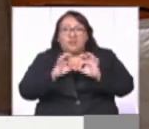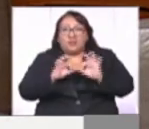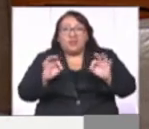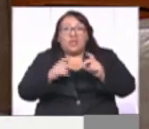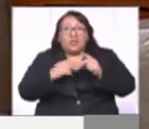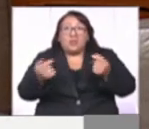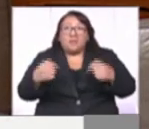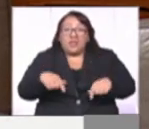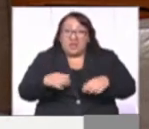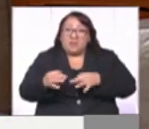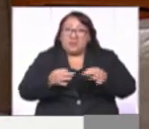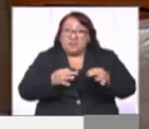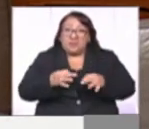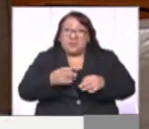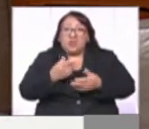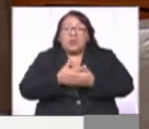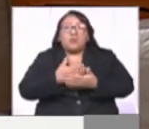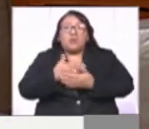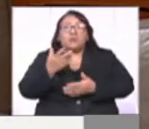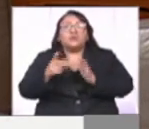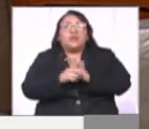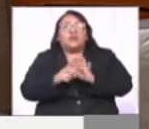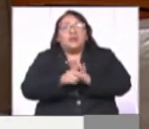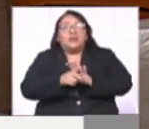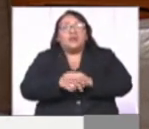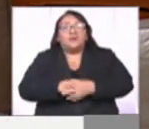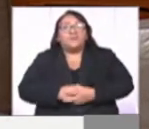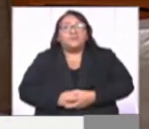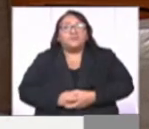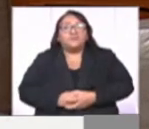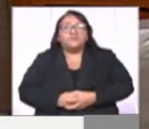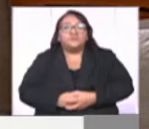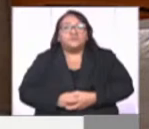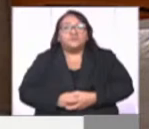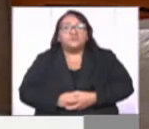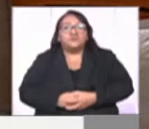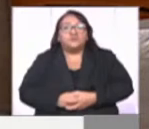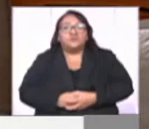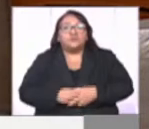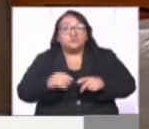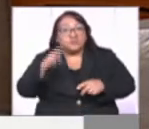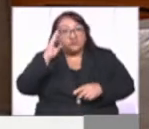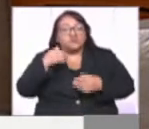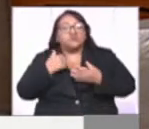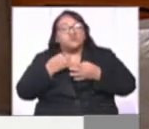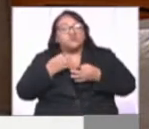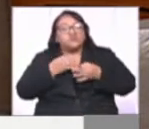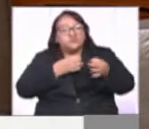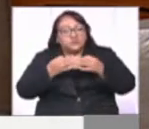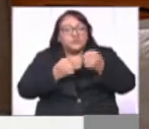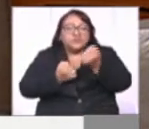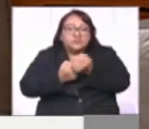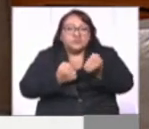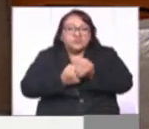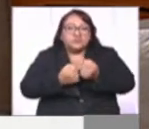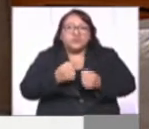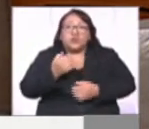vine acá para reforzar la propuesta de ley que se está planteando hoy día. A la policía hay que empoderarlo, hay que darle respaldo.